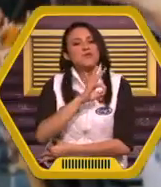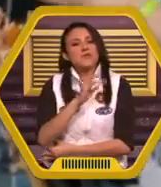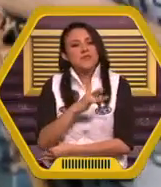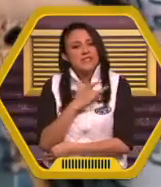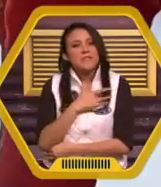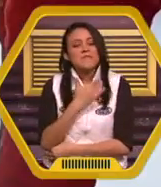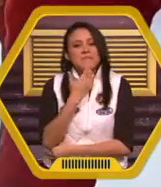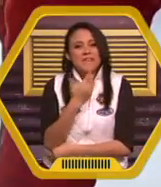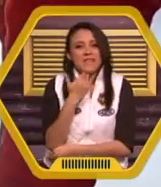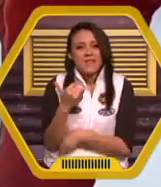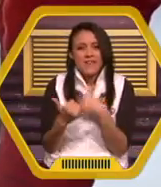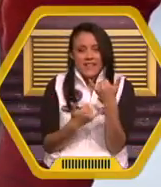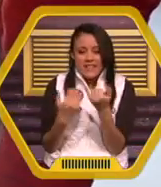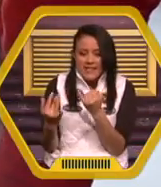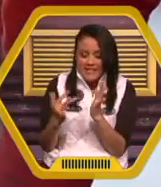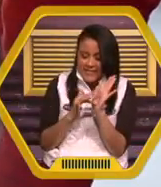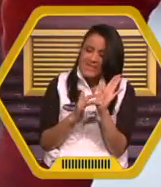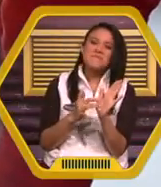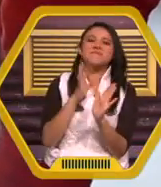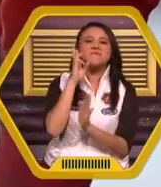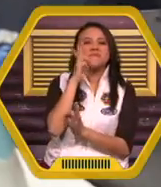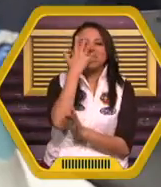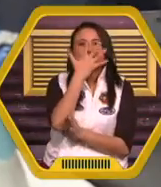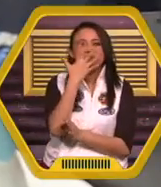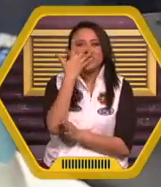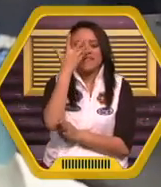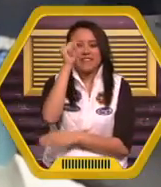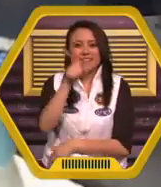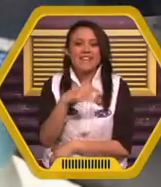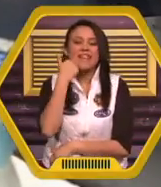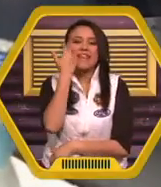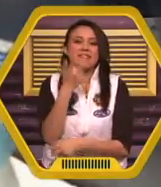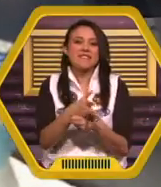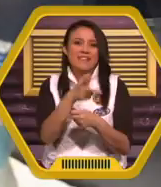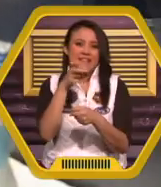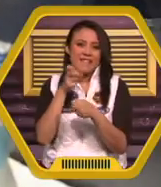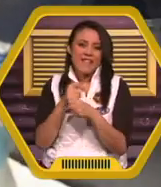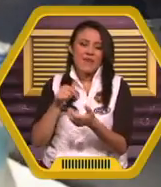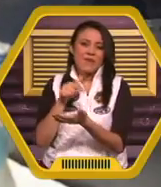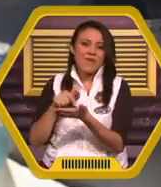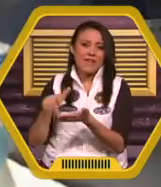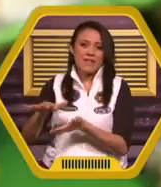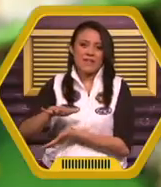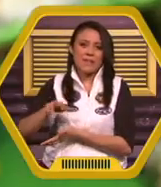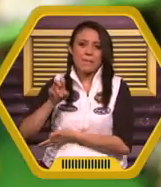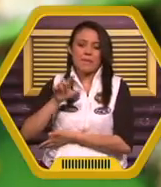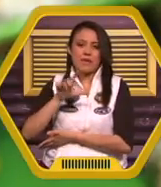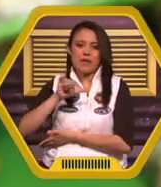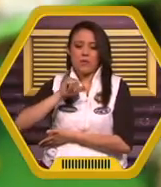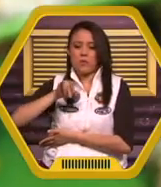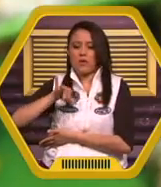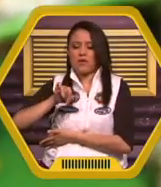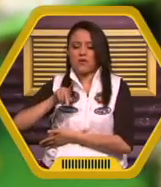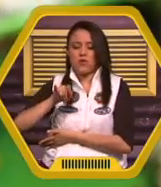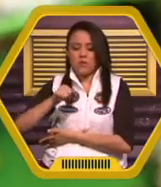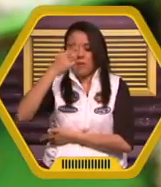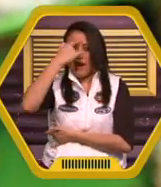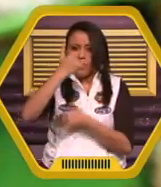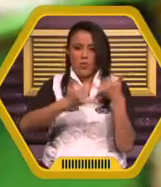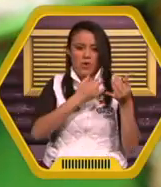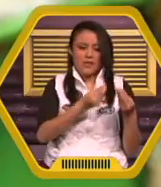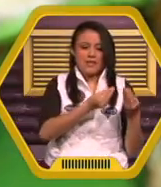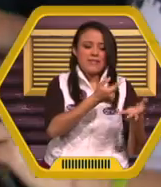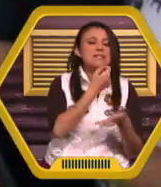tipo de juguetes que son didácticos y lúdicos. Los invitamos a la Villa Juguetón a que donen